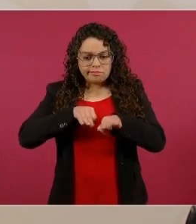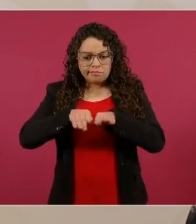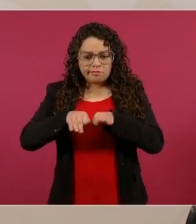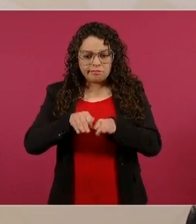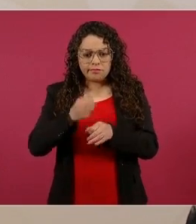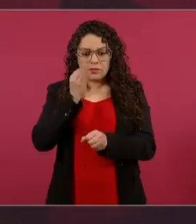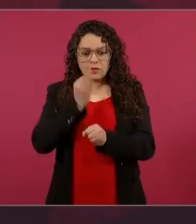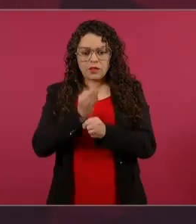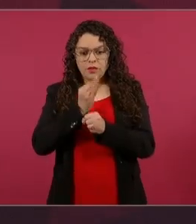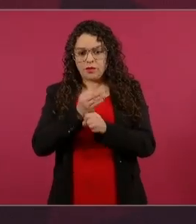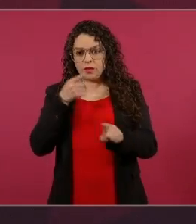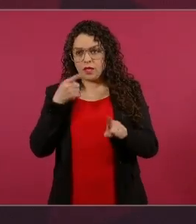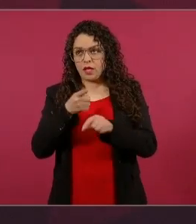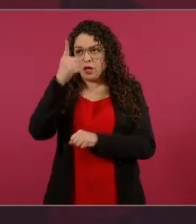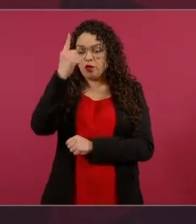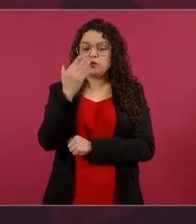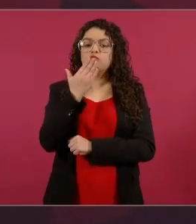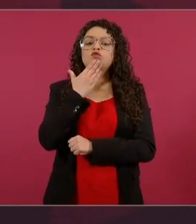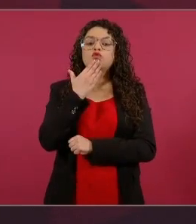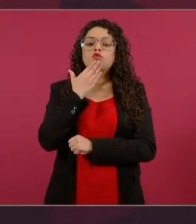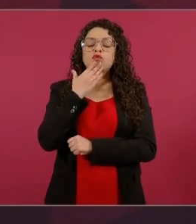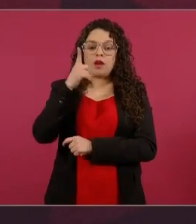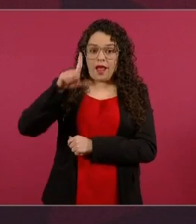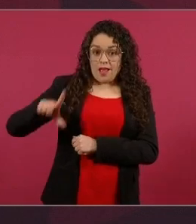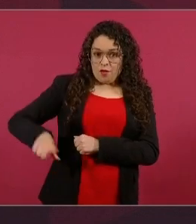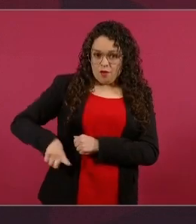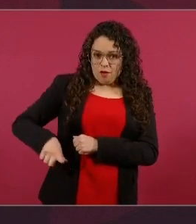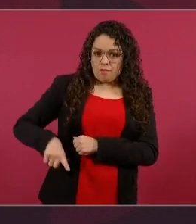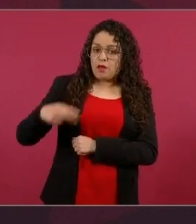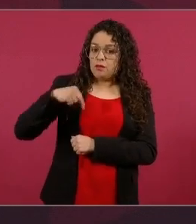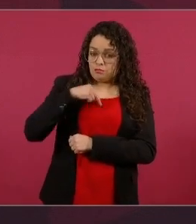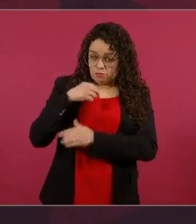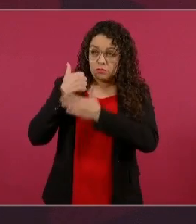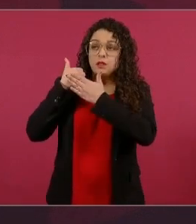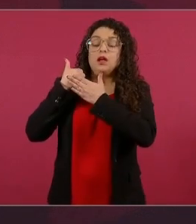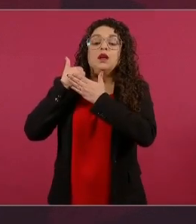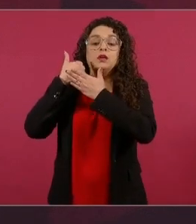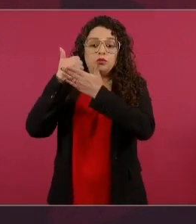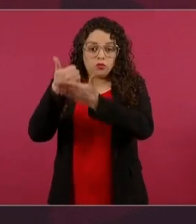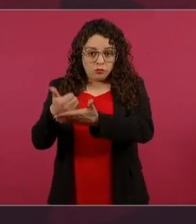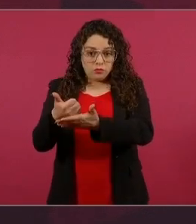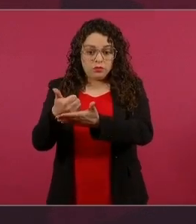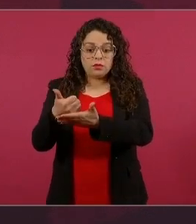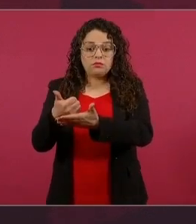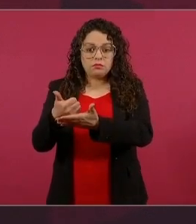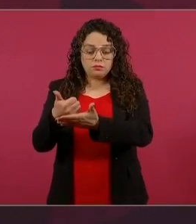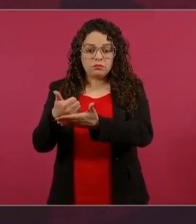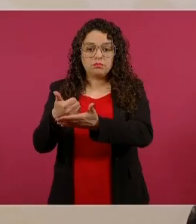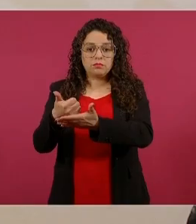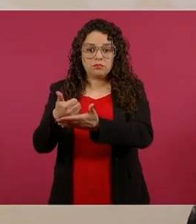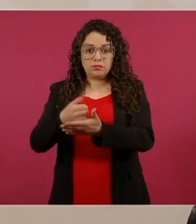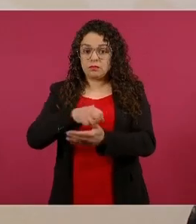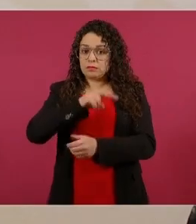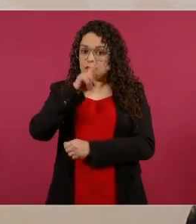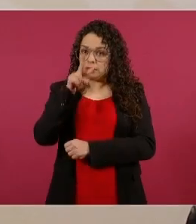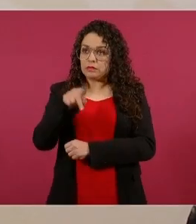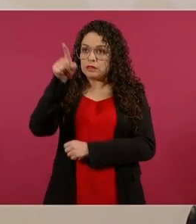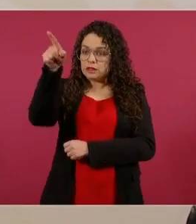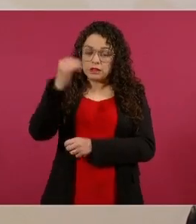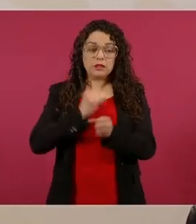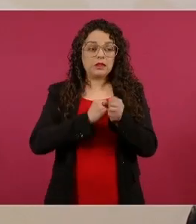ayudando al gobierno del Estado Ellos están haciendo un gran